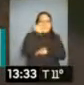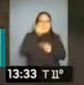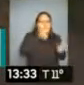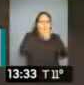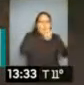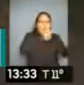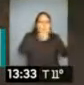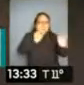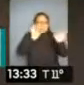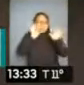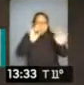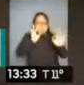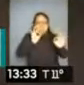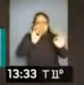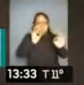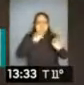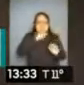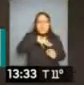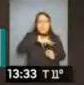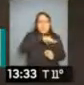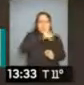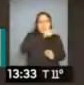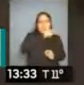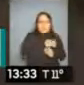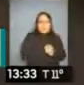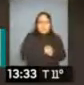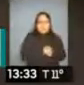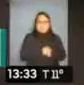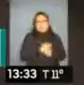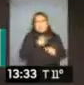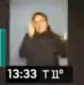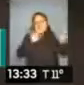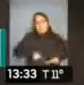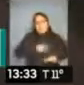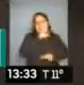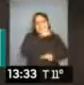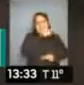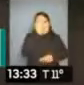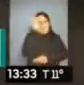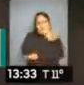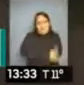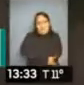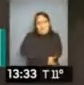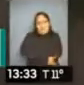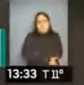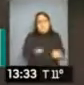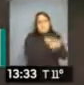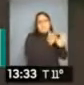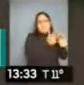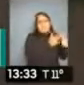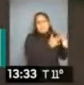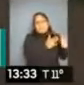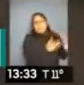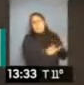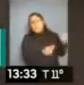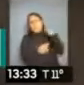comercial ahí en lo que es la parte fronteriza, ya por acá empiezan a